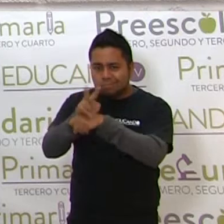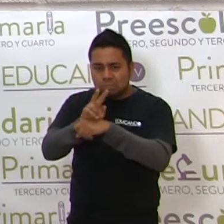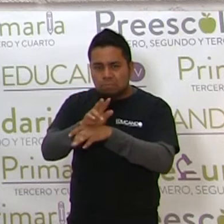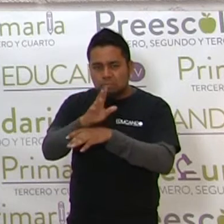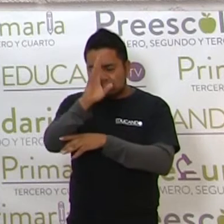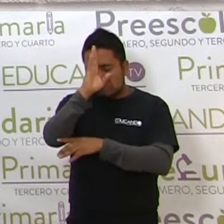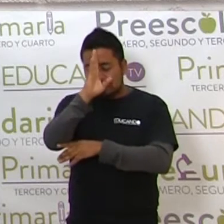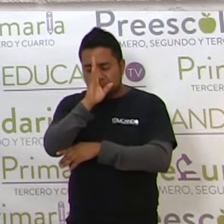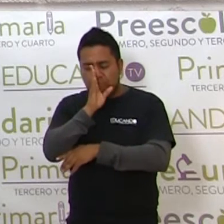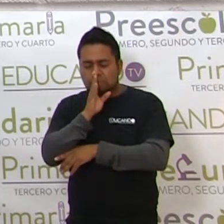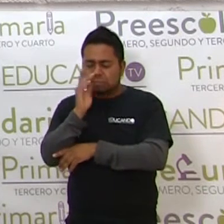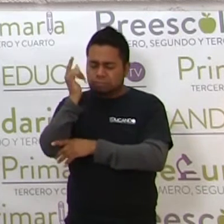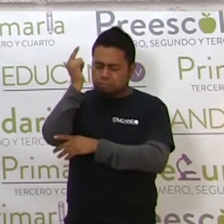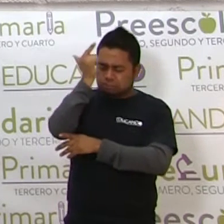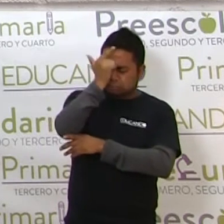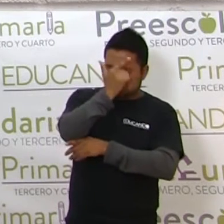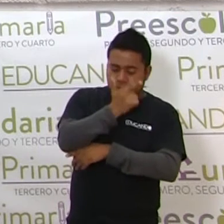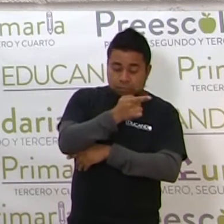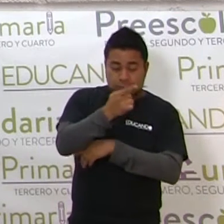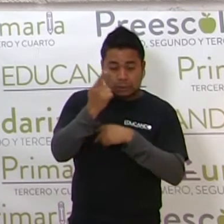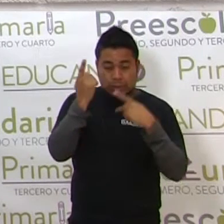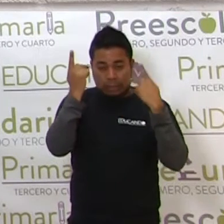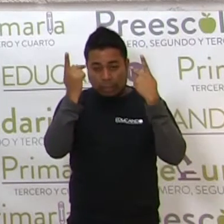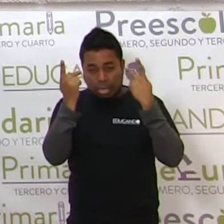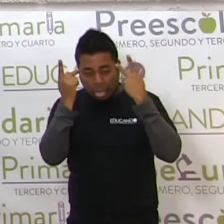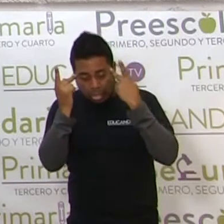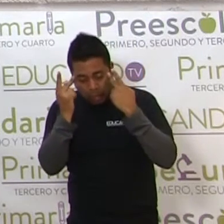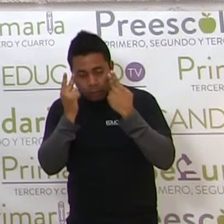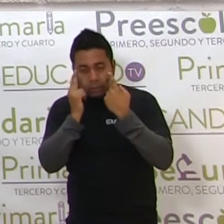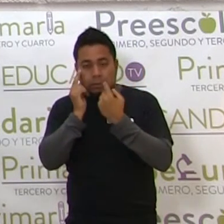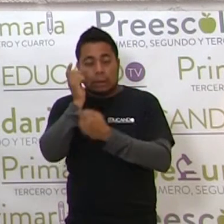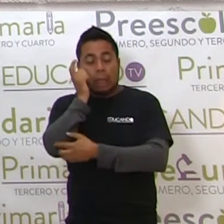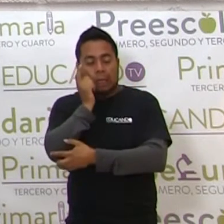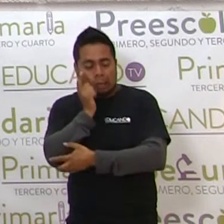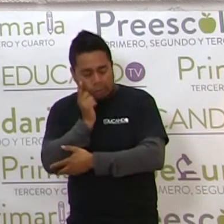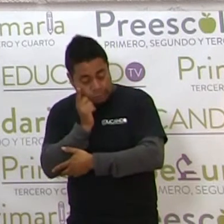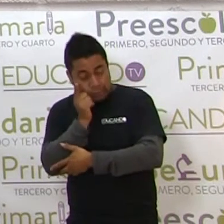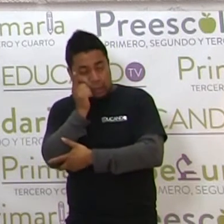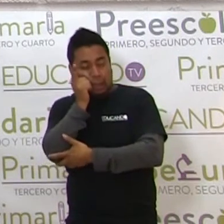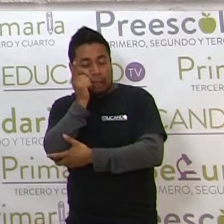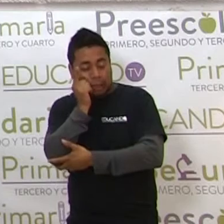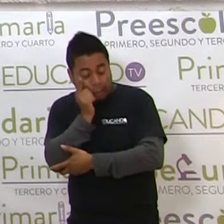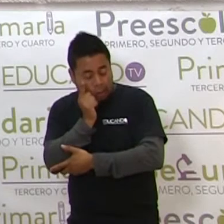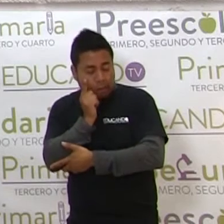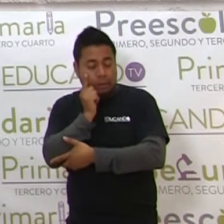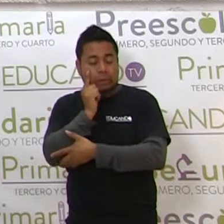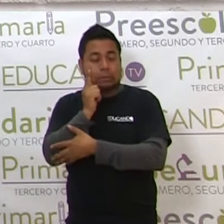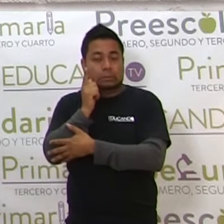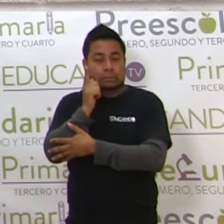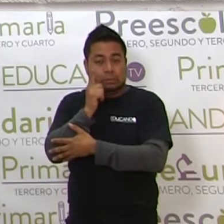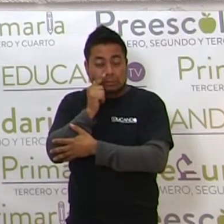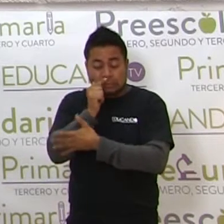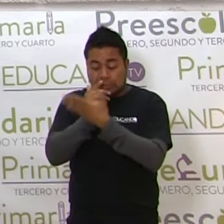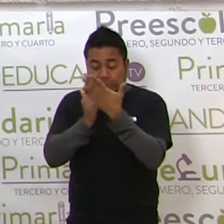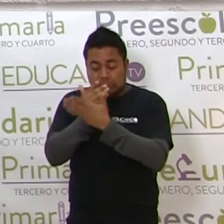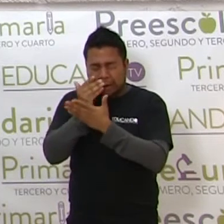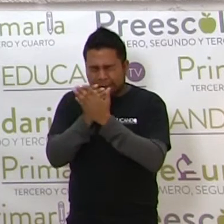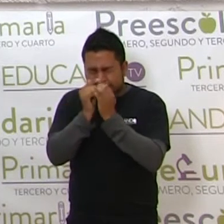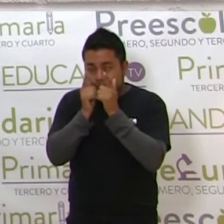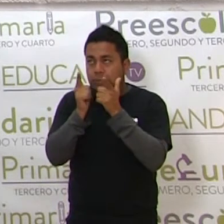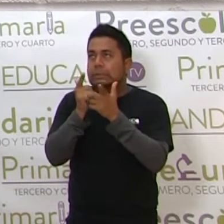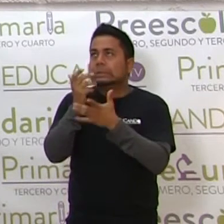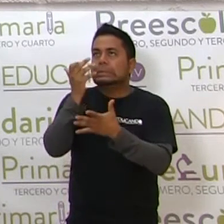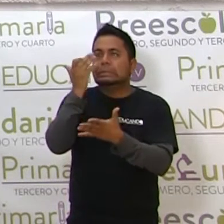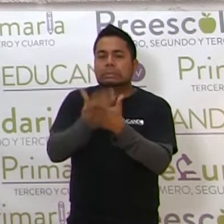medianoche el príncipe no podía tener de sueño y a la mañana siguiente nuevamente faltaba una